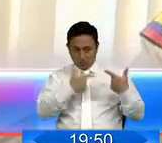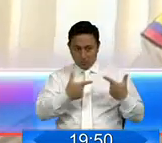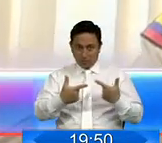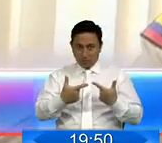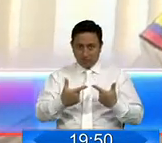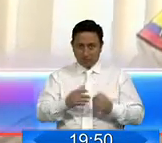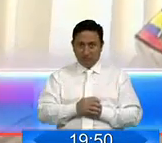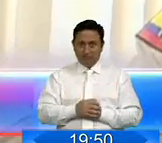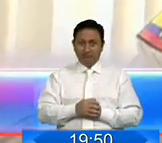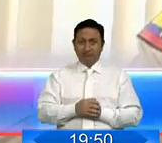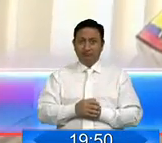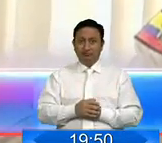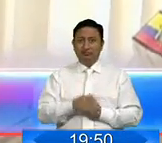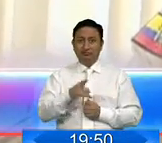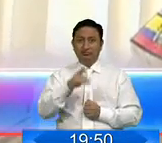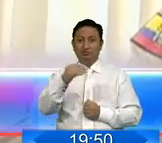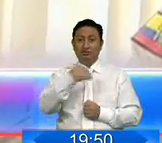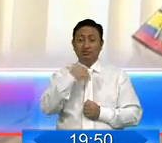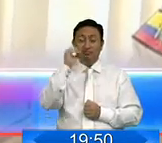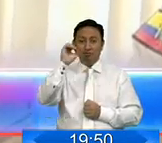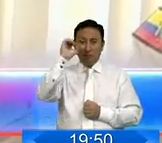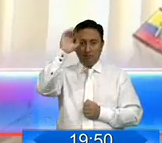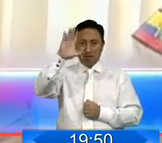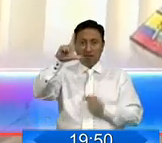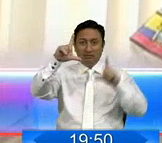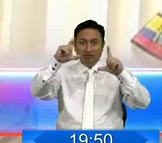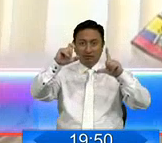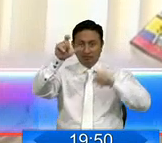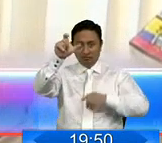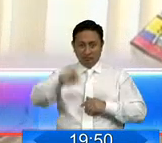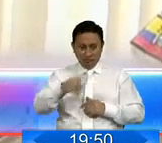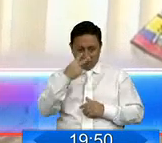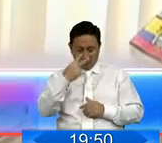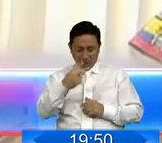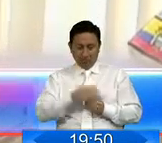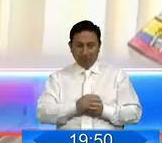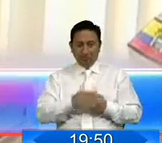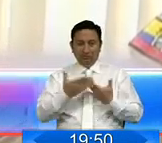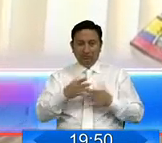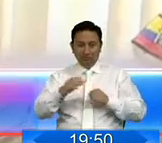tienen el video, las fotos de este individuo y están